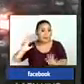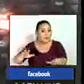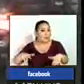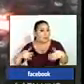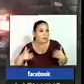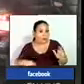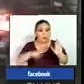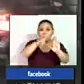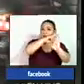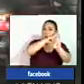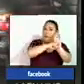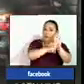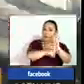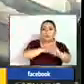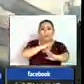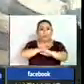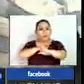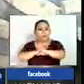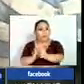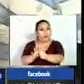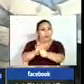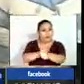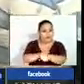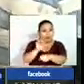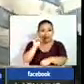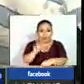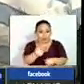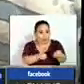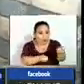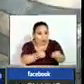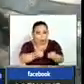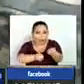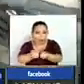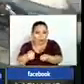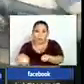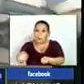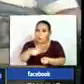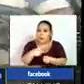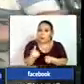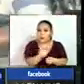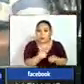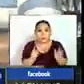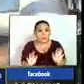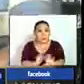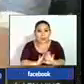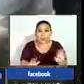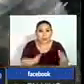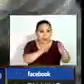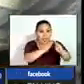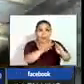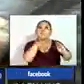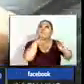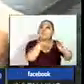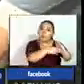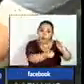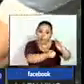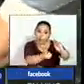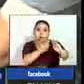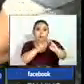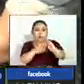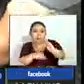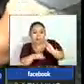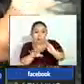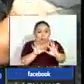el COVID-19. Tiempo en el que los vehículos de la población, que tampoco salió de sus viviendas, sufrieron